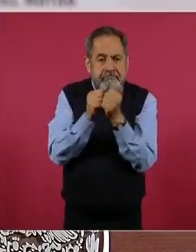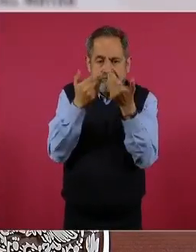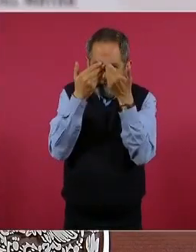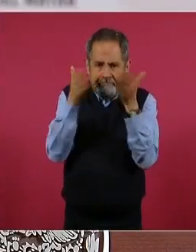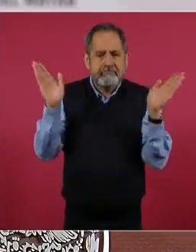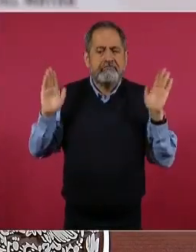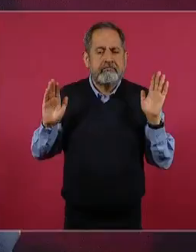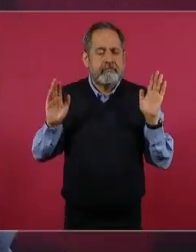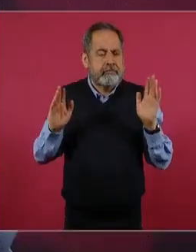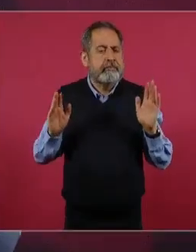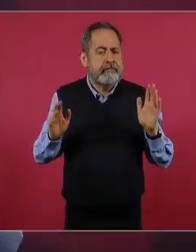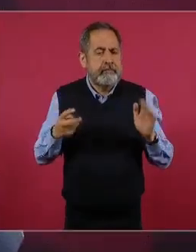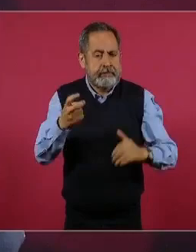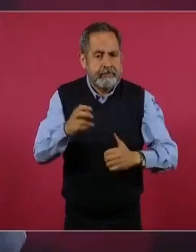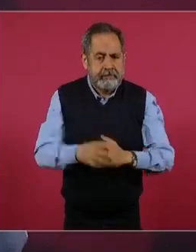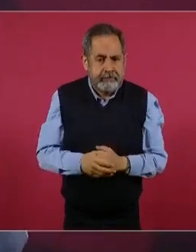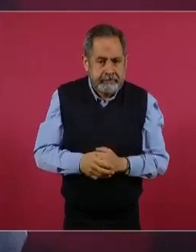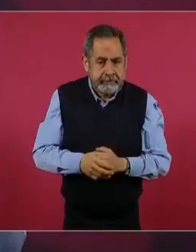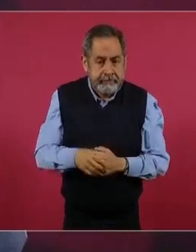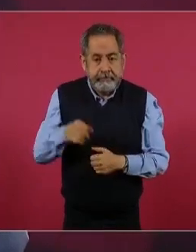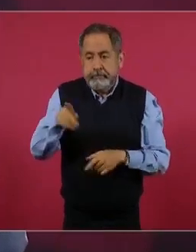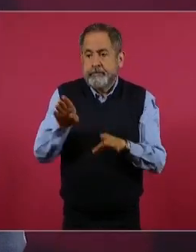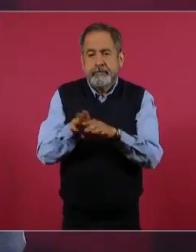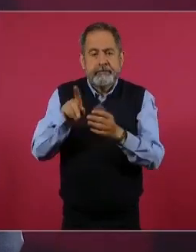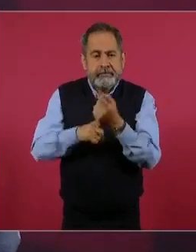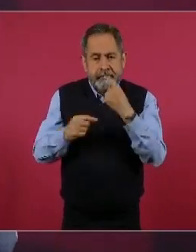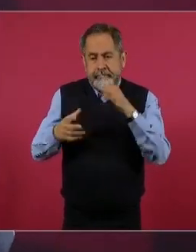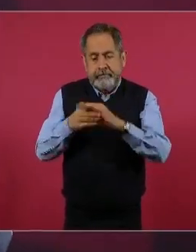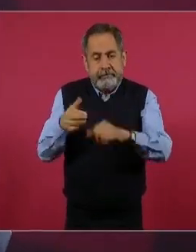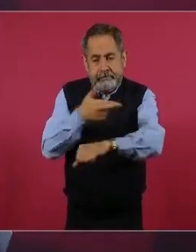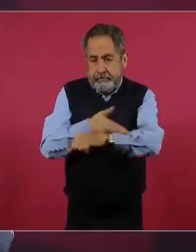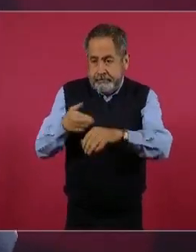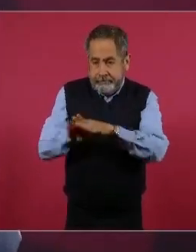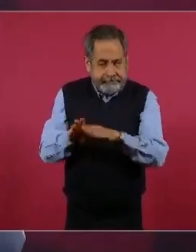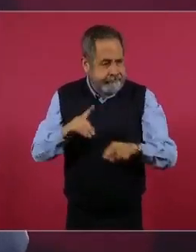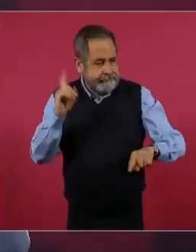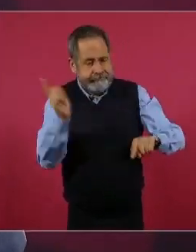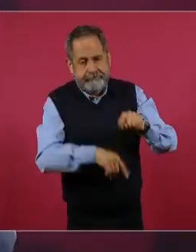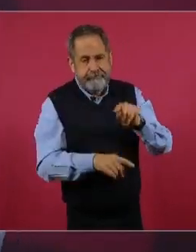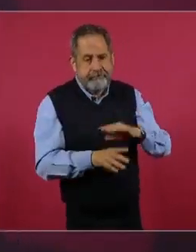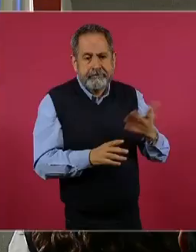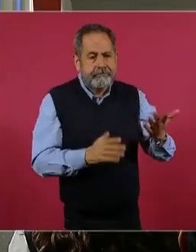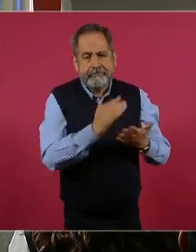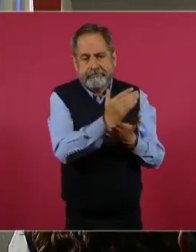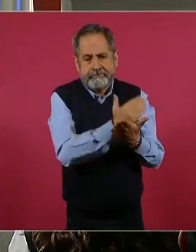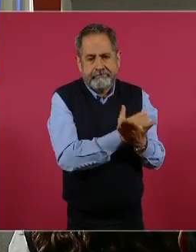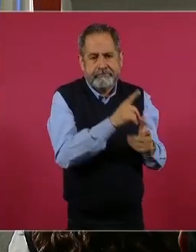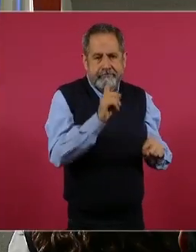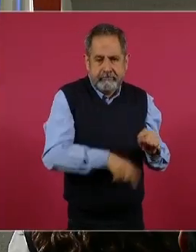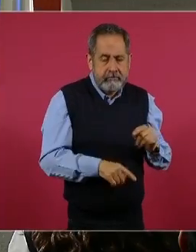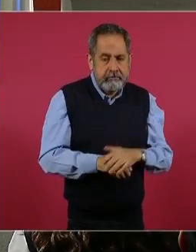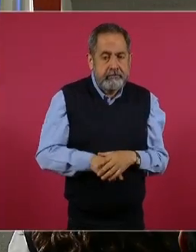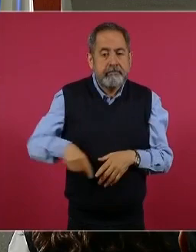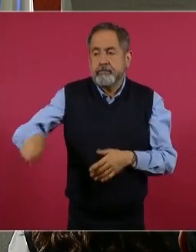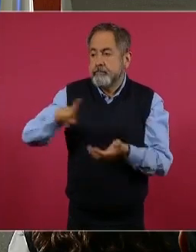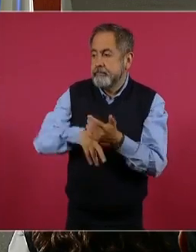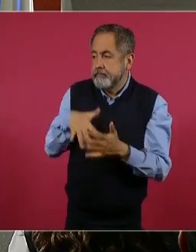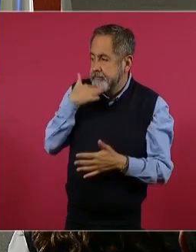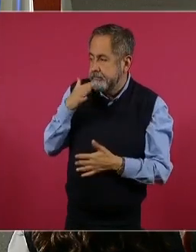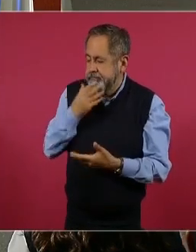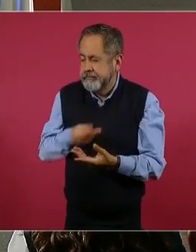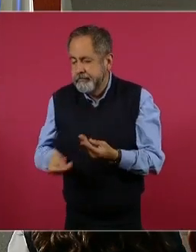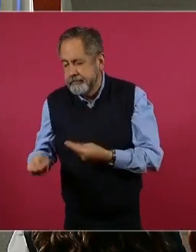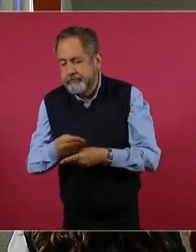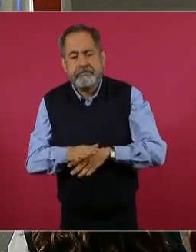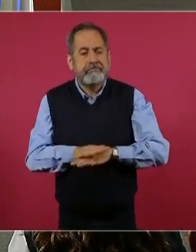ello. Parte cierra por completo cualquier posible canal de colusión. Reduce también cualquier manejo corrupto y